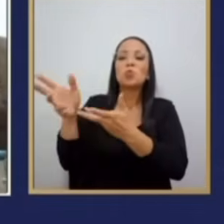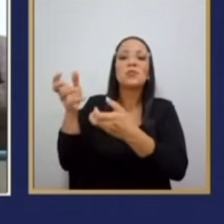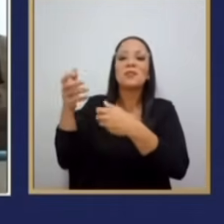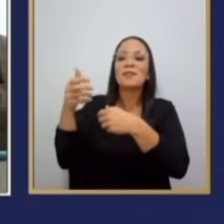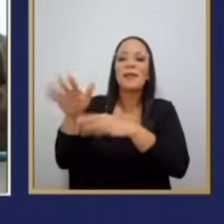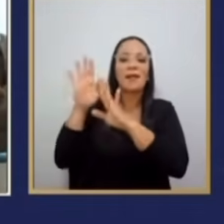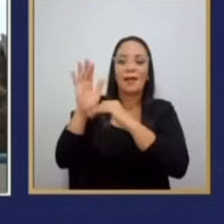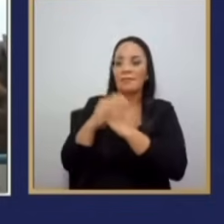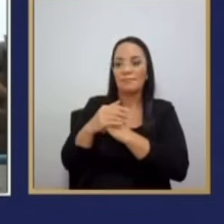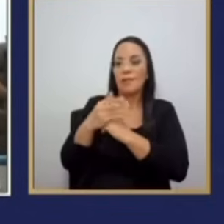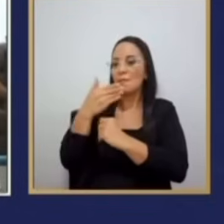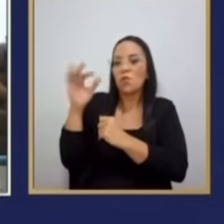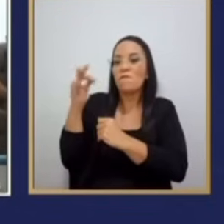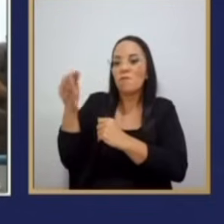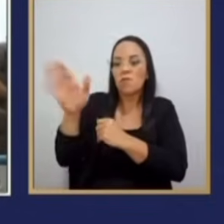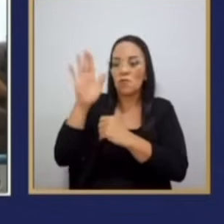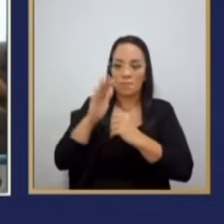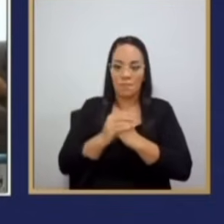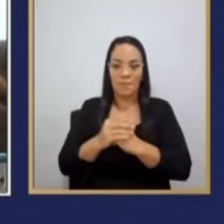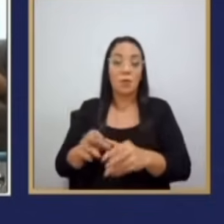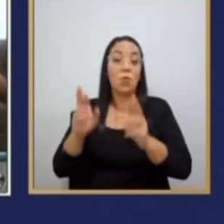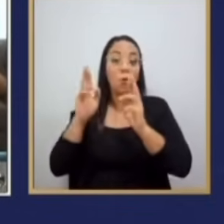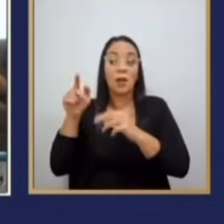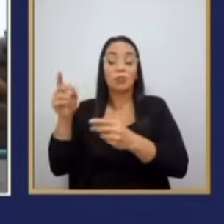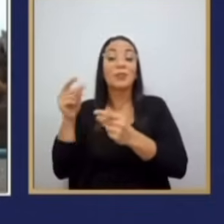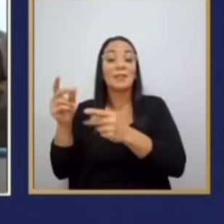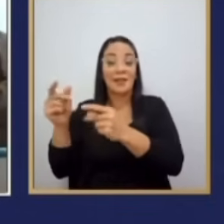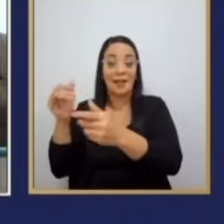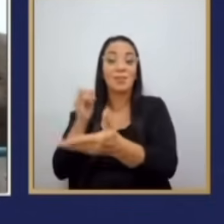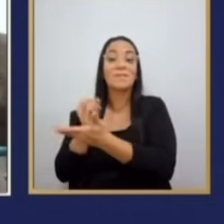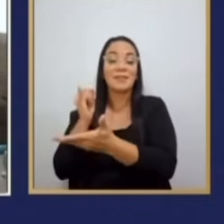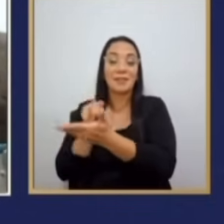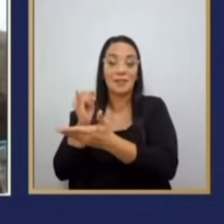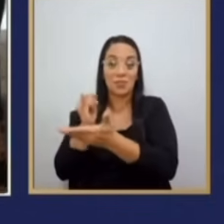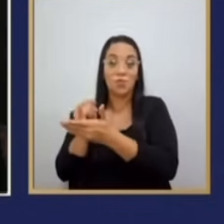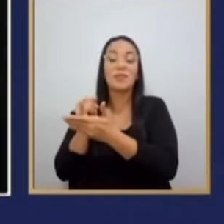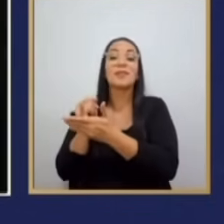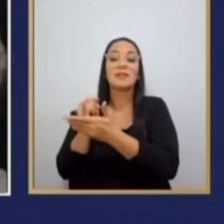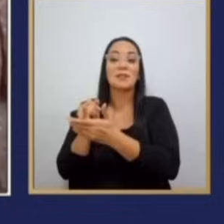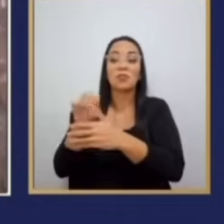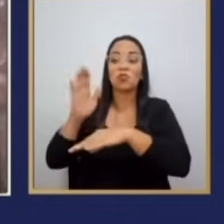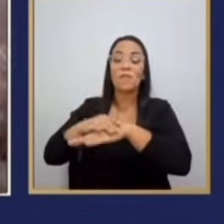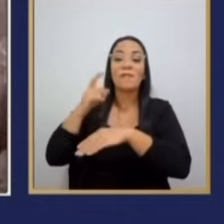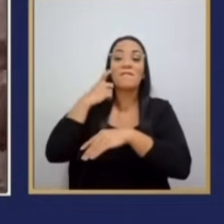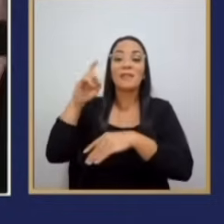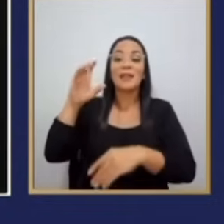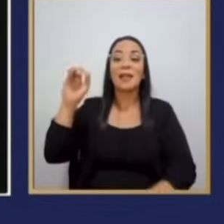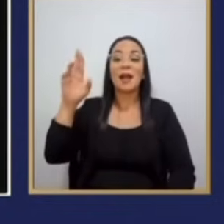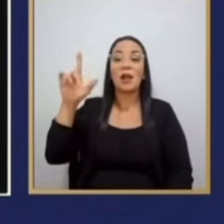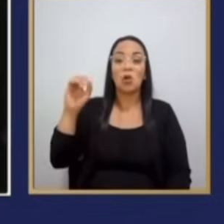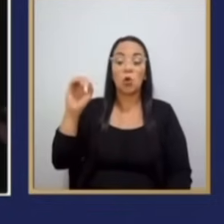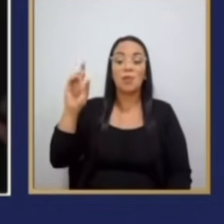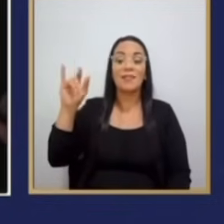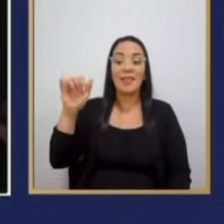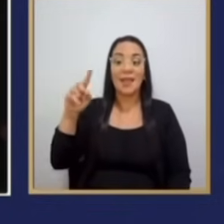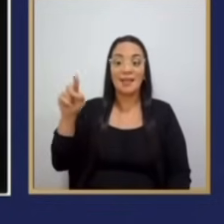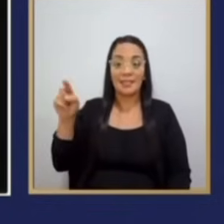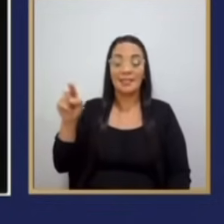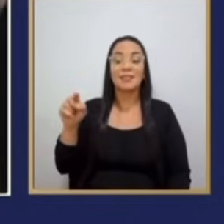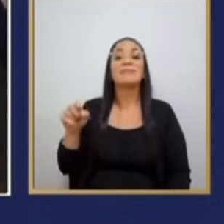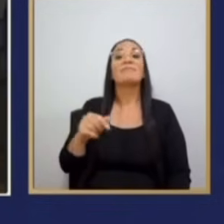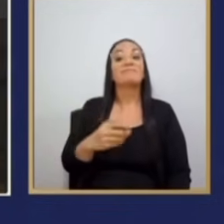más positiva. Ojalá acelerando las investigaciones sobre el fiscal Carlos Díaz, asegurándose de que